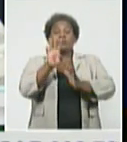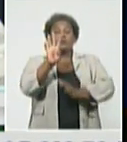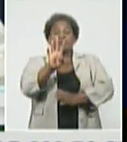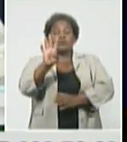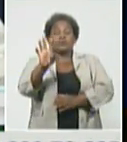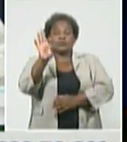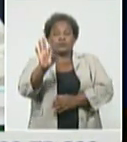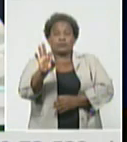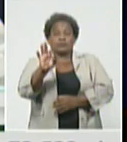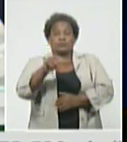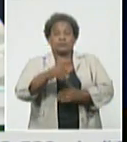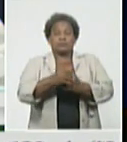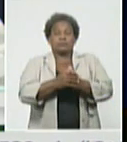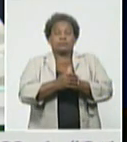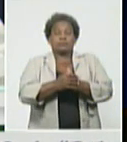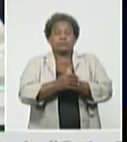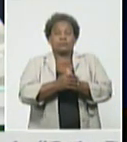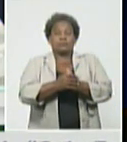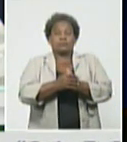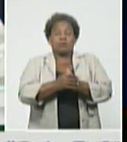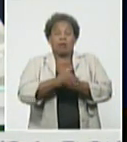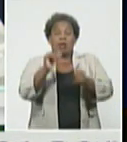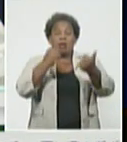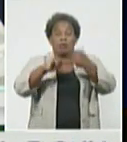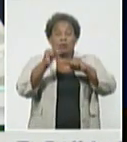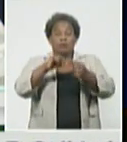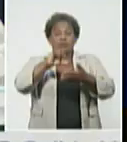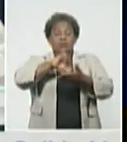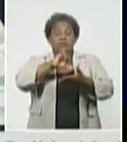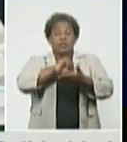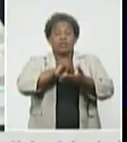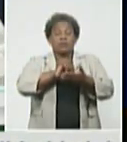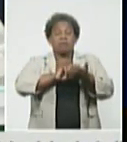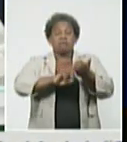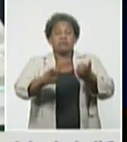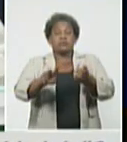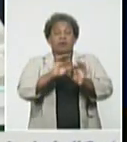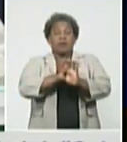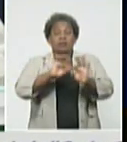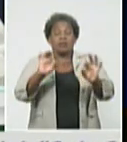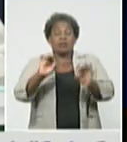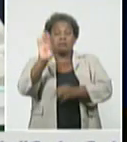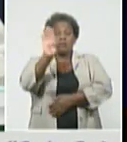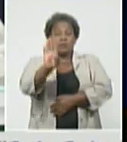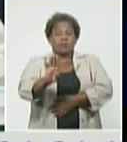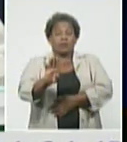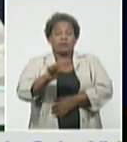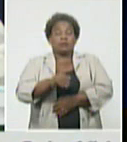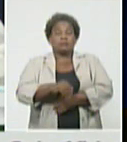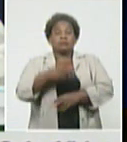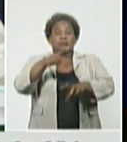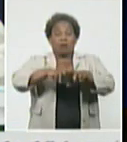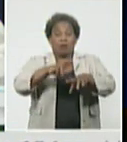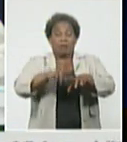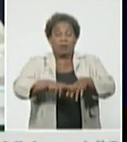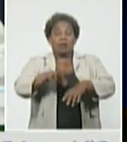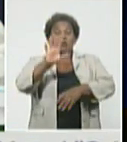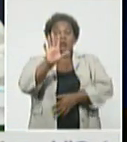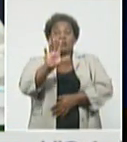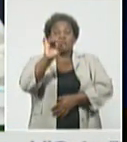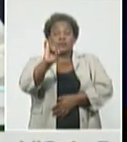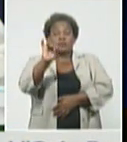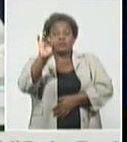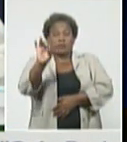1.448. En los de los Centros Provinciales de Higiene, Epidemiología y Microbiología de La Habana,